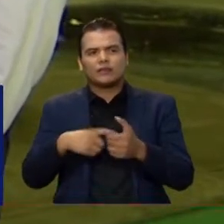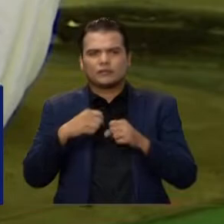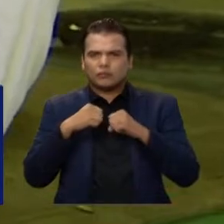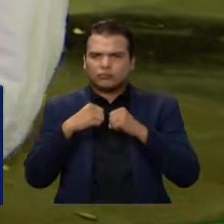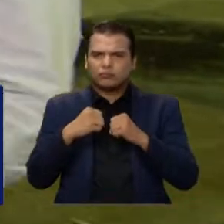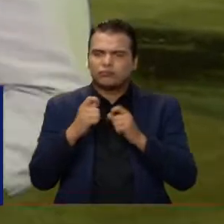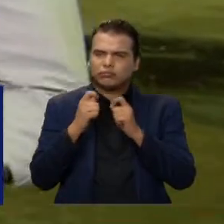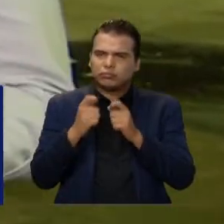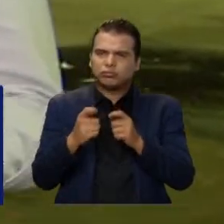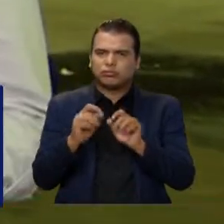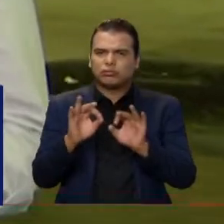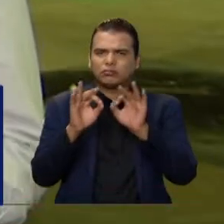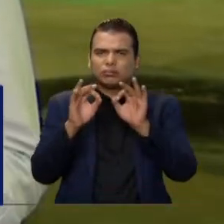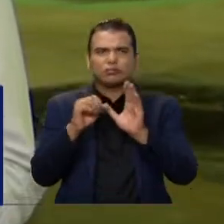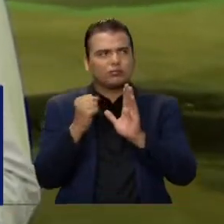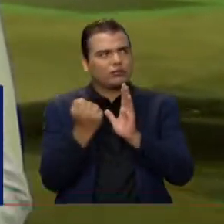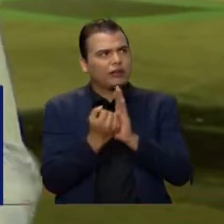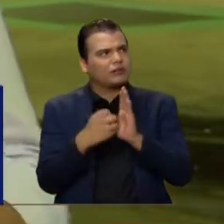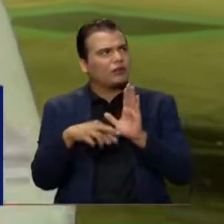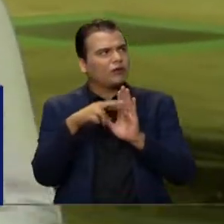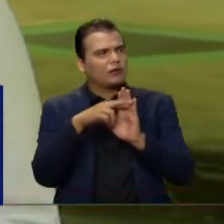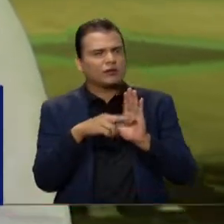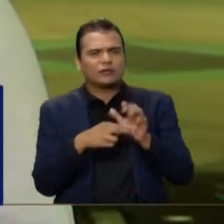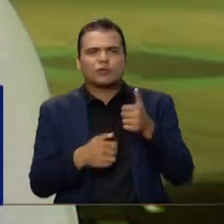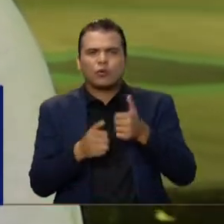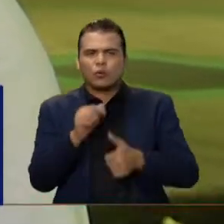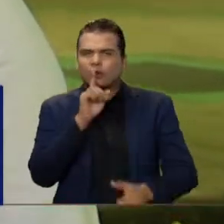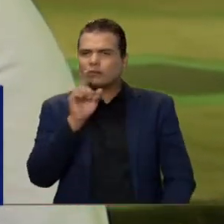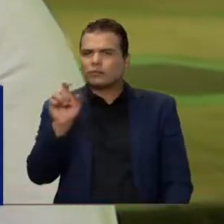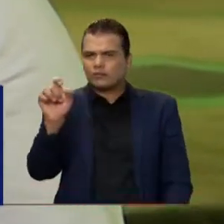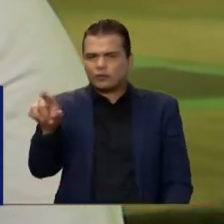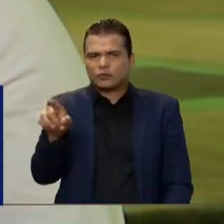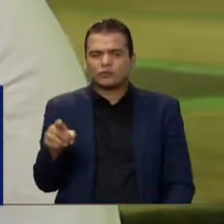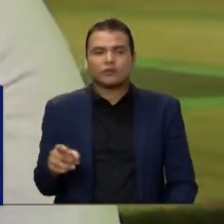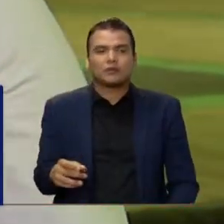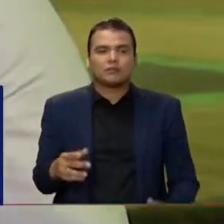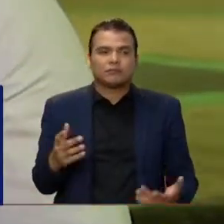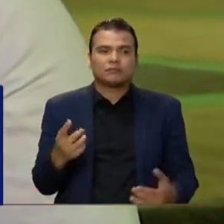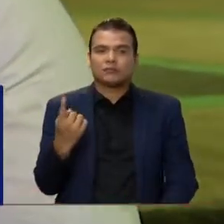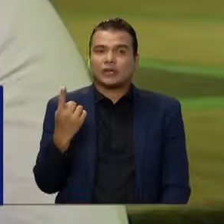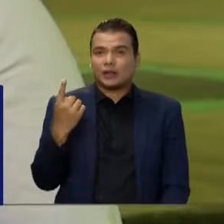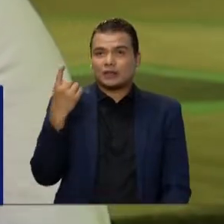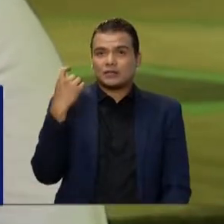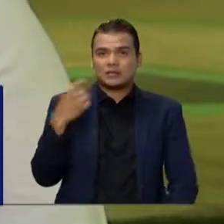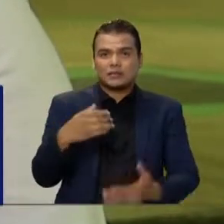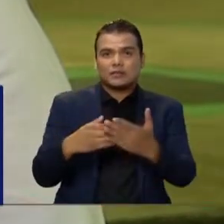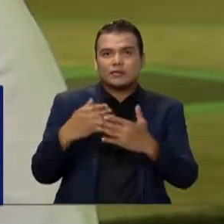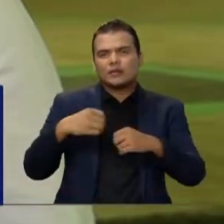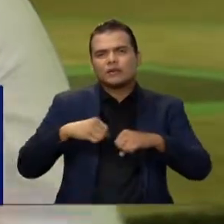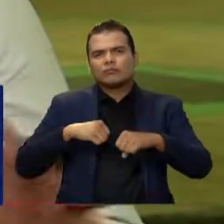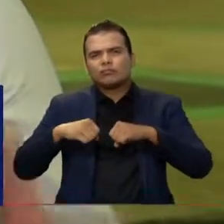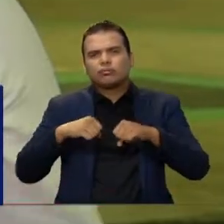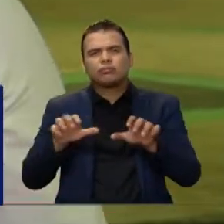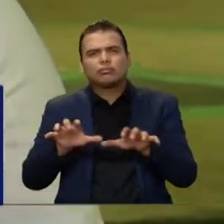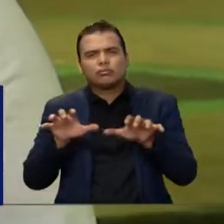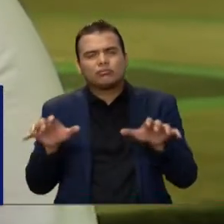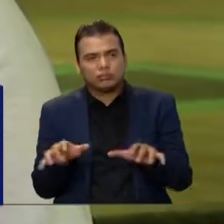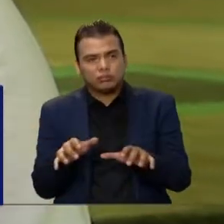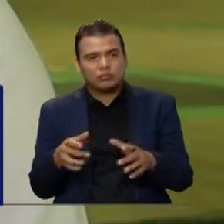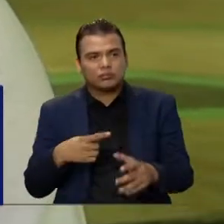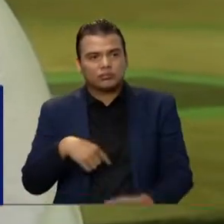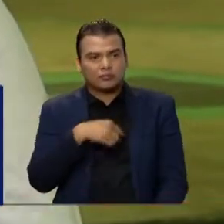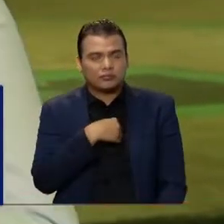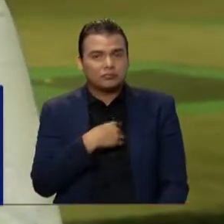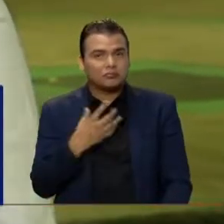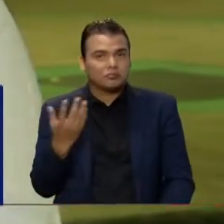calidoso? Bueno, buenas noches. Se han estado realizando operativos desde el día de ayer. Estamos haciendo presencia en los principales corredores